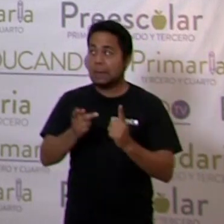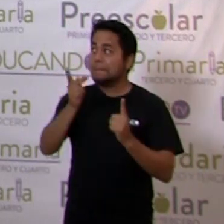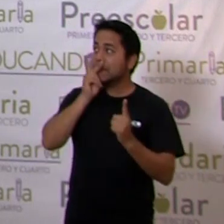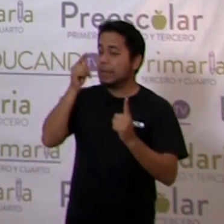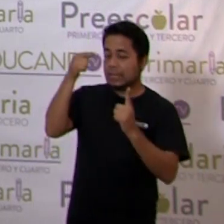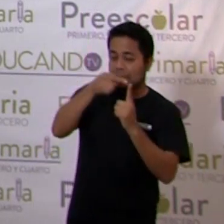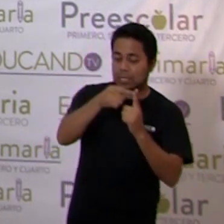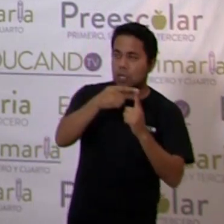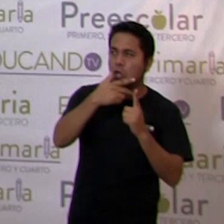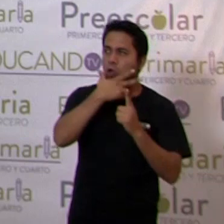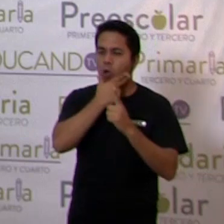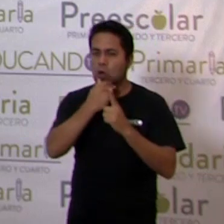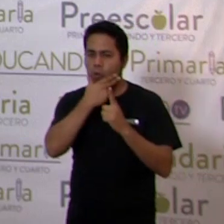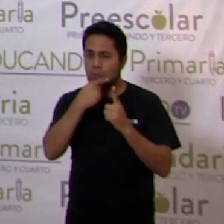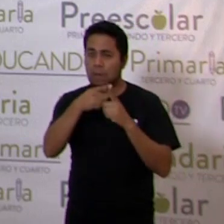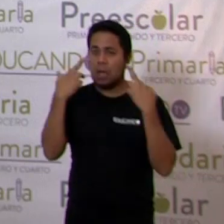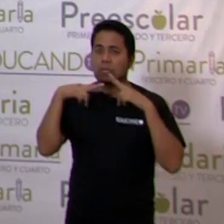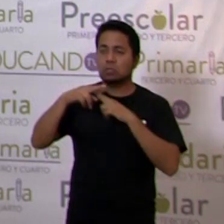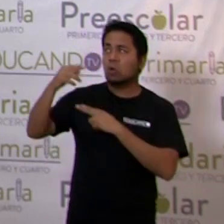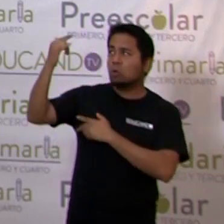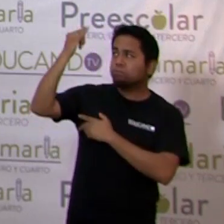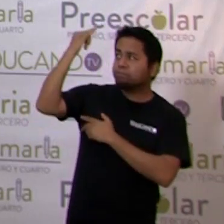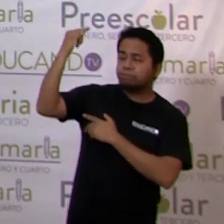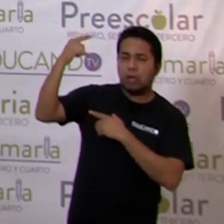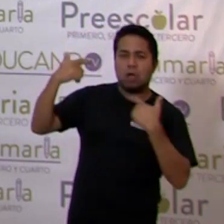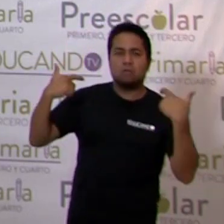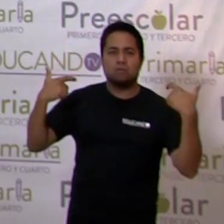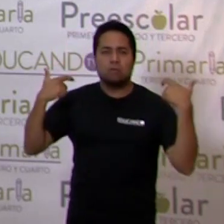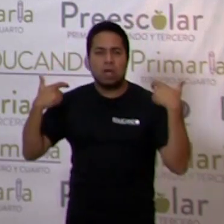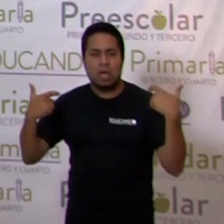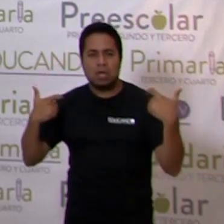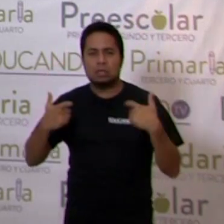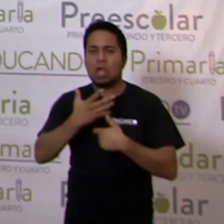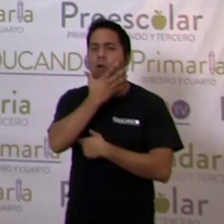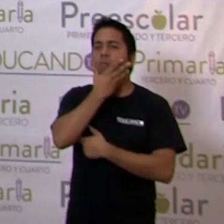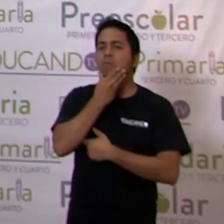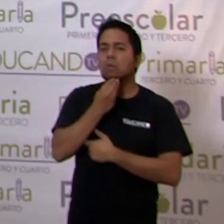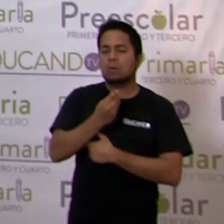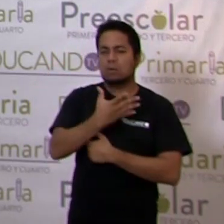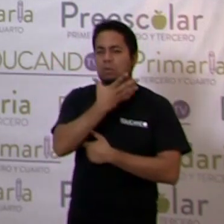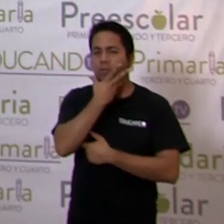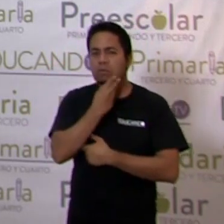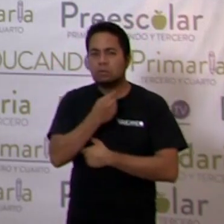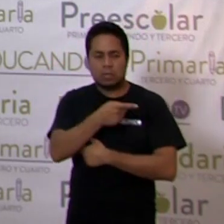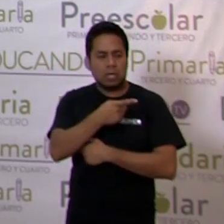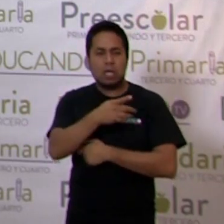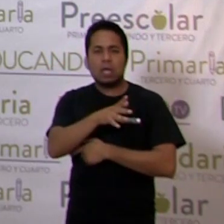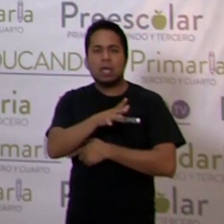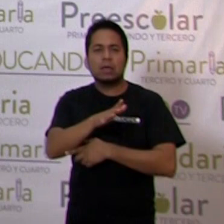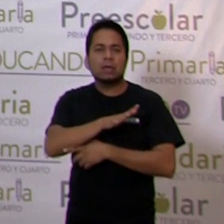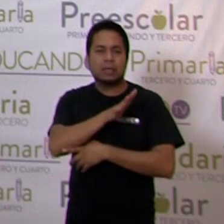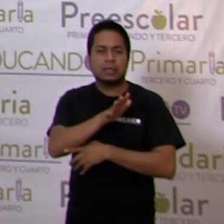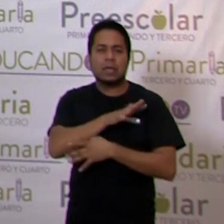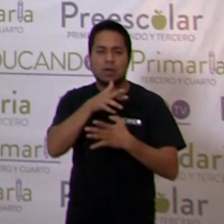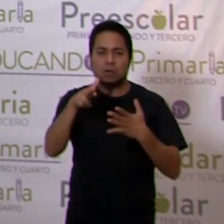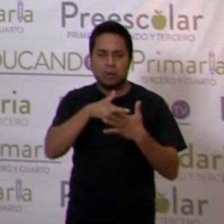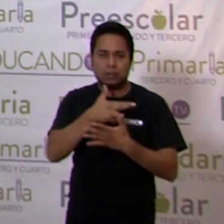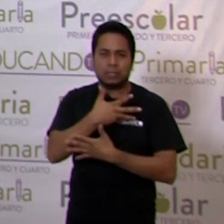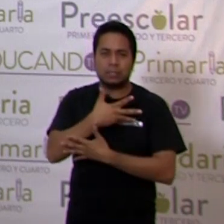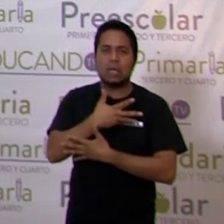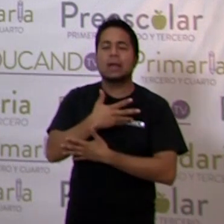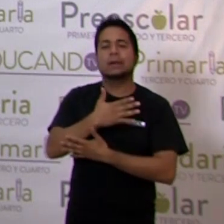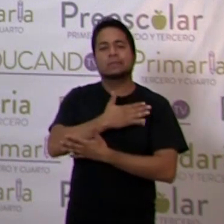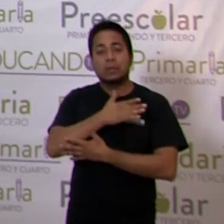maestro es un grandote fortachón tiene barba y es gerero Ah bueno